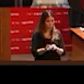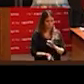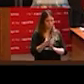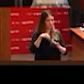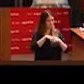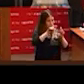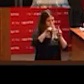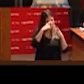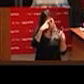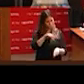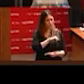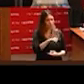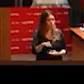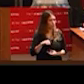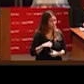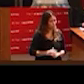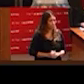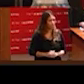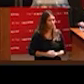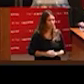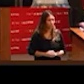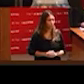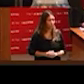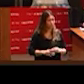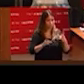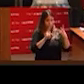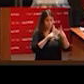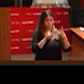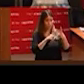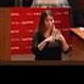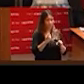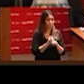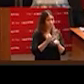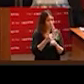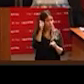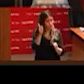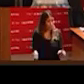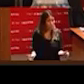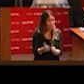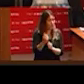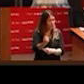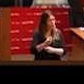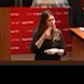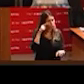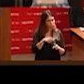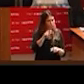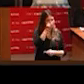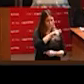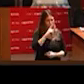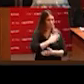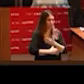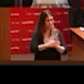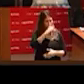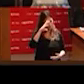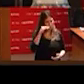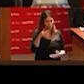dentro de la empresa el objetivo principal del empleo con apoyo es conseguir que las personas con discapacidad intelectual se